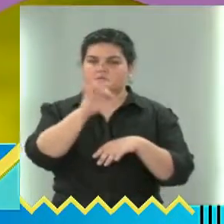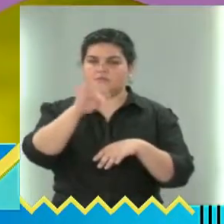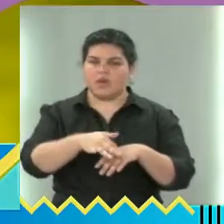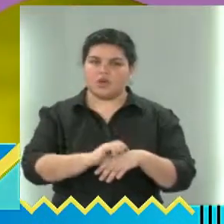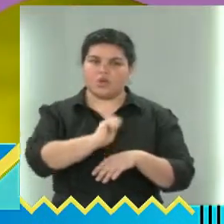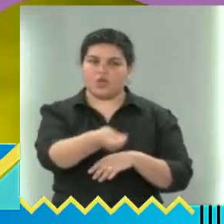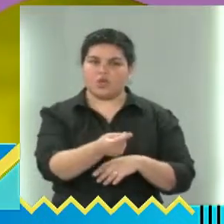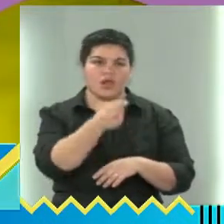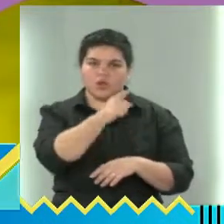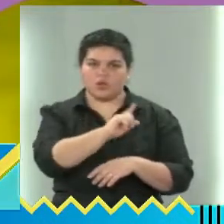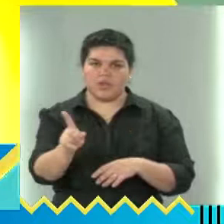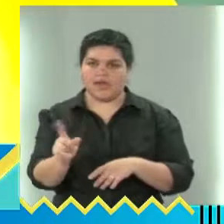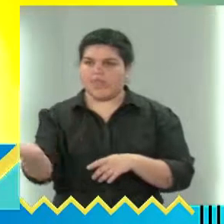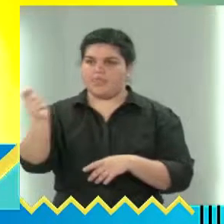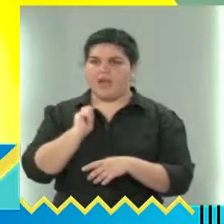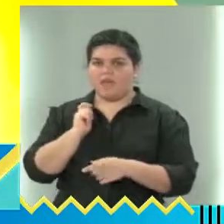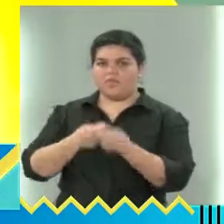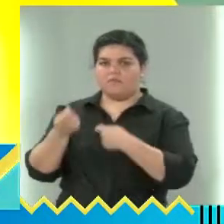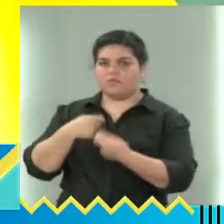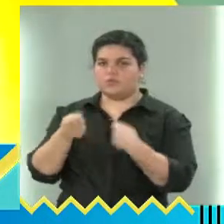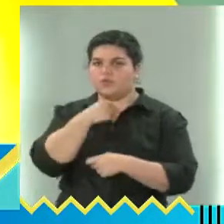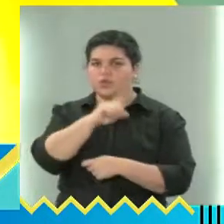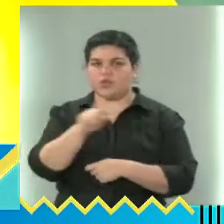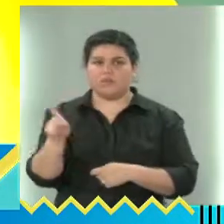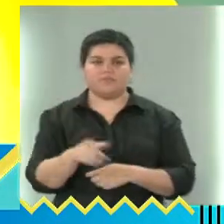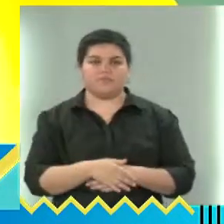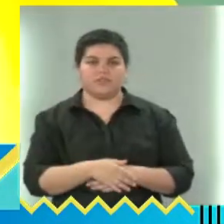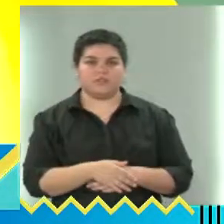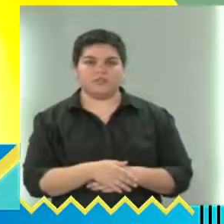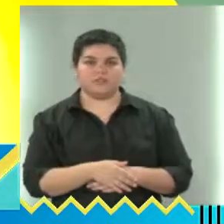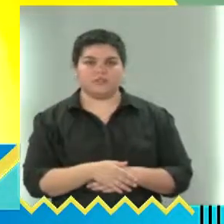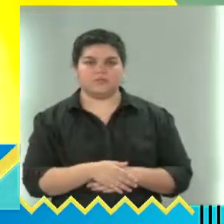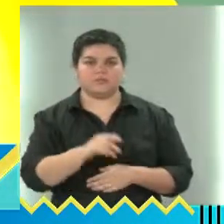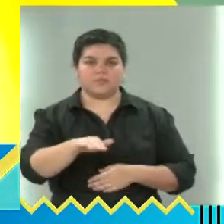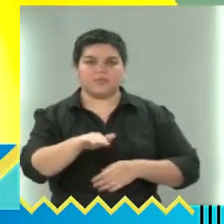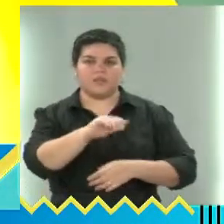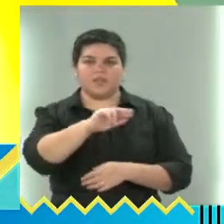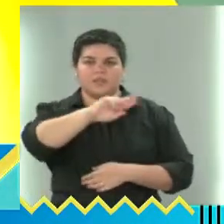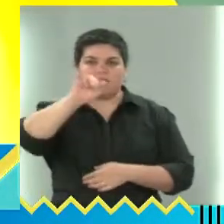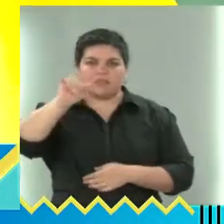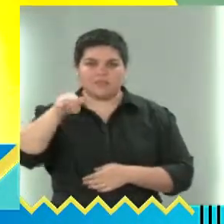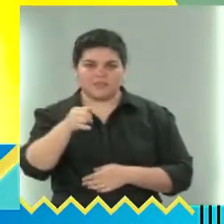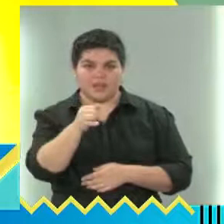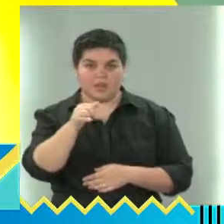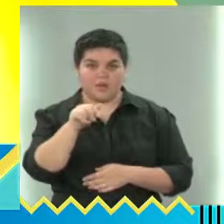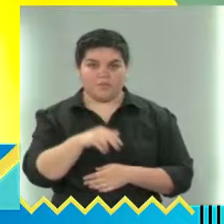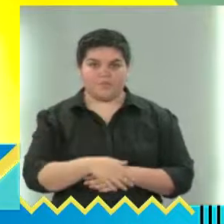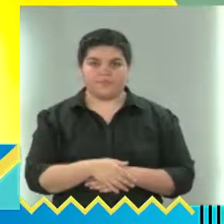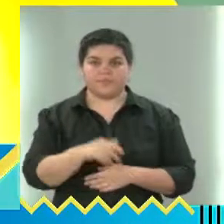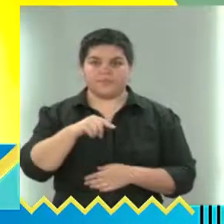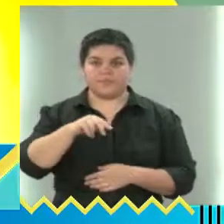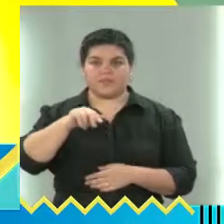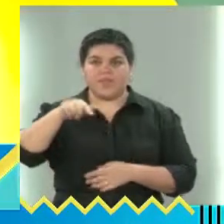Y que tampoco quiere recibir. Claro, estos son puntualmente los testigos de Jehová, donde ellos se trabajan con un comité de